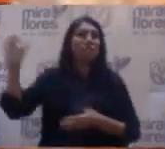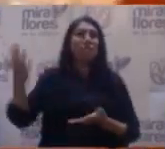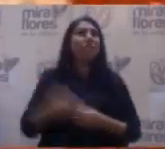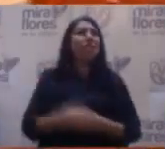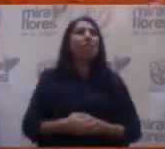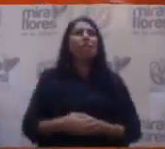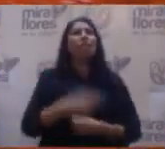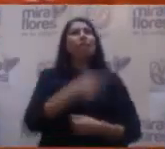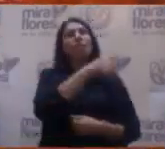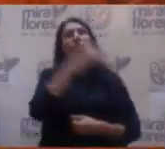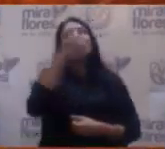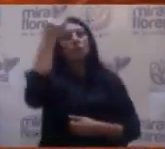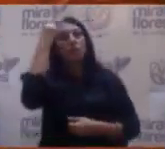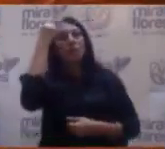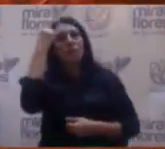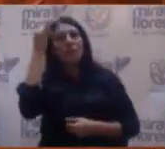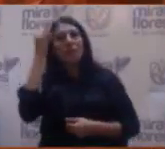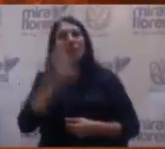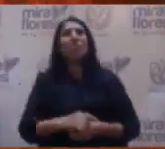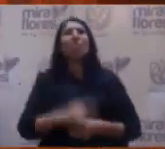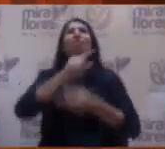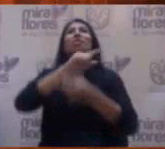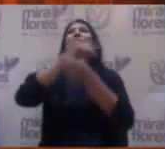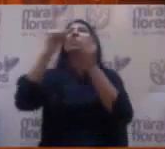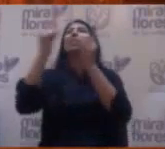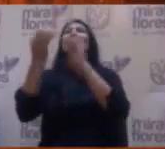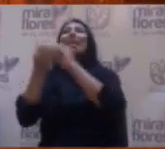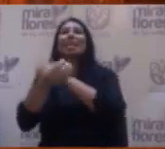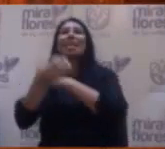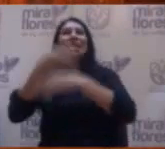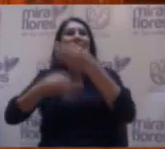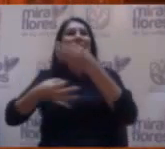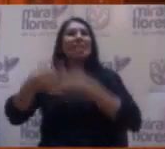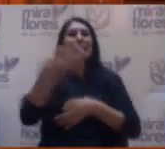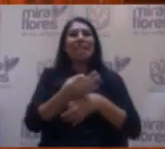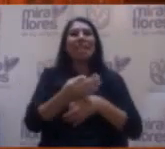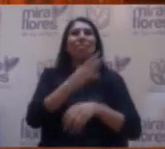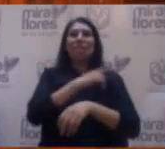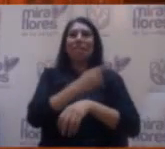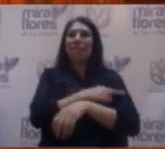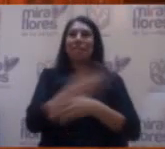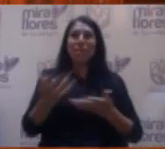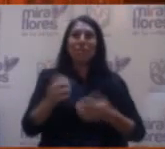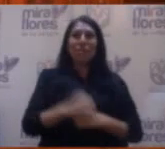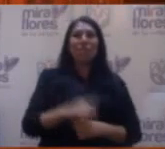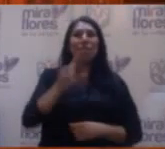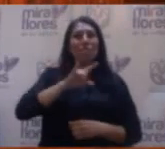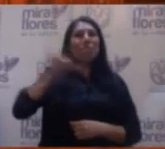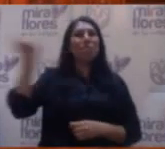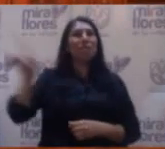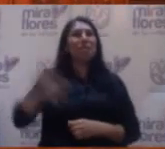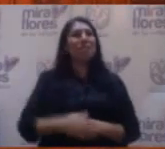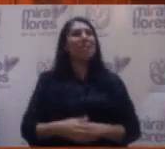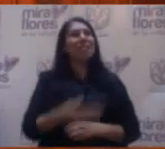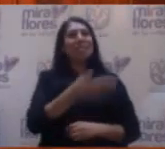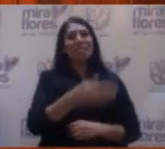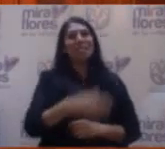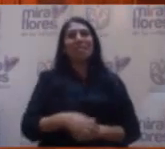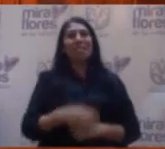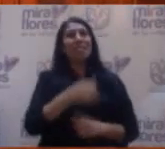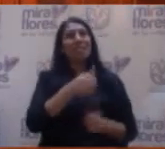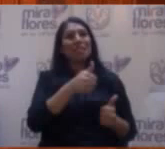Nos ha dado una buena idea, regidor. Vamos a hacer un intercambio de regidores para hacer una suerte de pasantía. ¿Qué